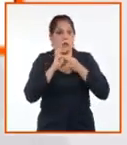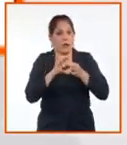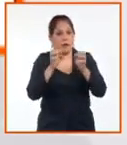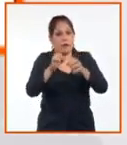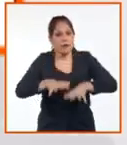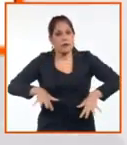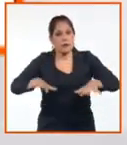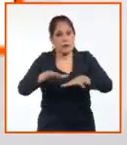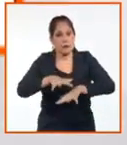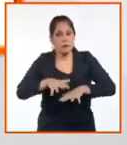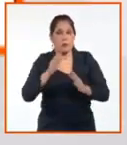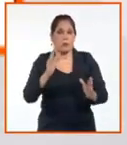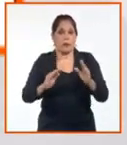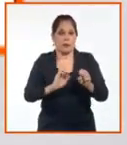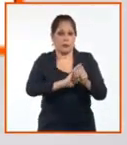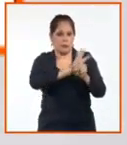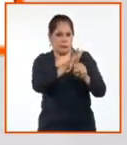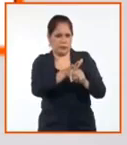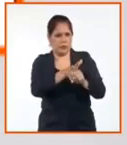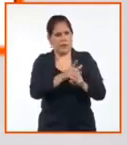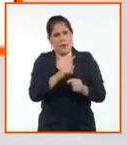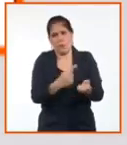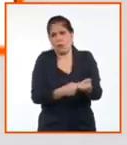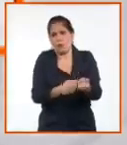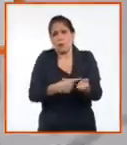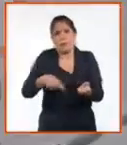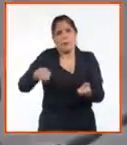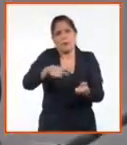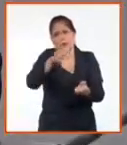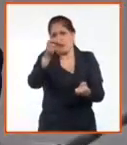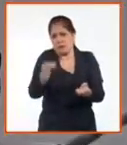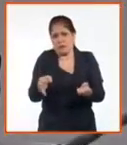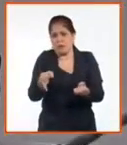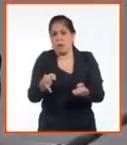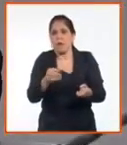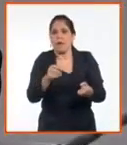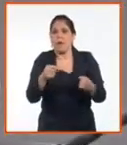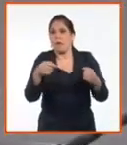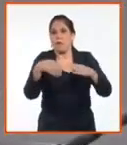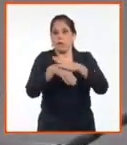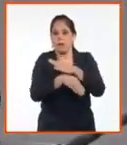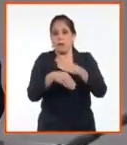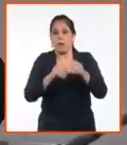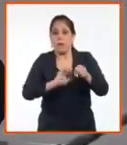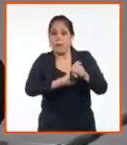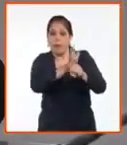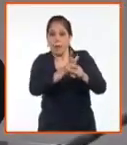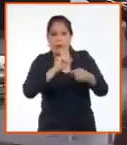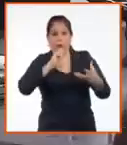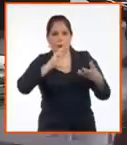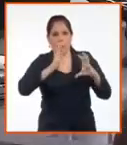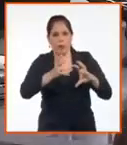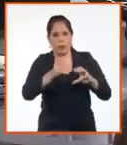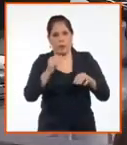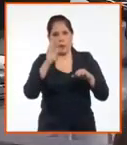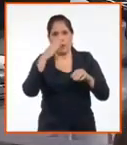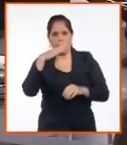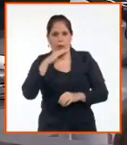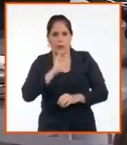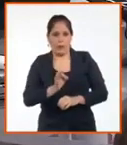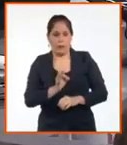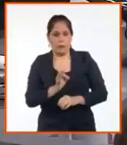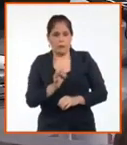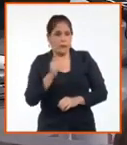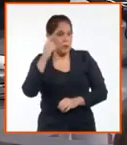periodo de la pandemia es algo que ha existido siempre que hay escases por una pandemia esto se complicó más que sobre